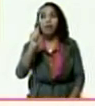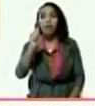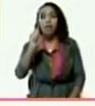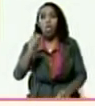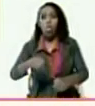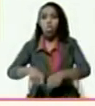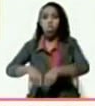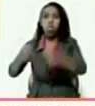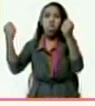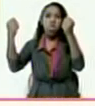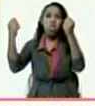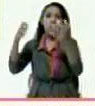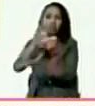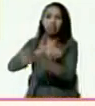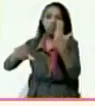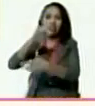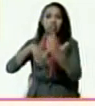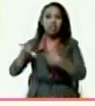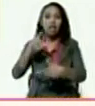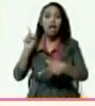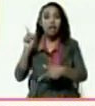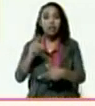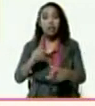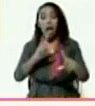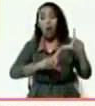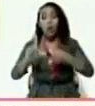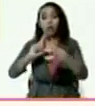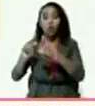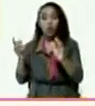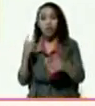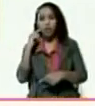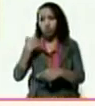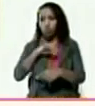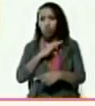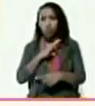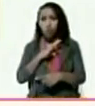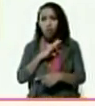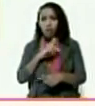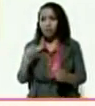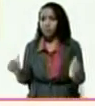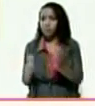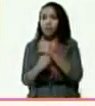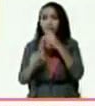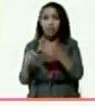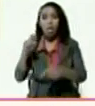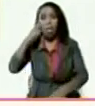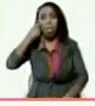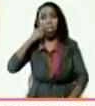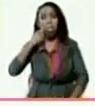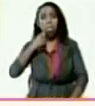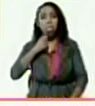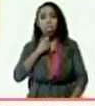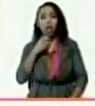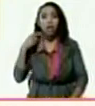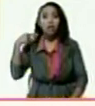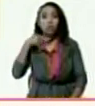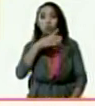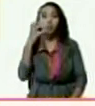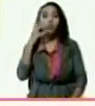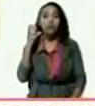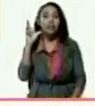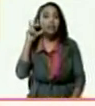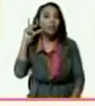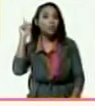Destruidos laboratorios. Cada vez que nosotros hacemos eso, el llanto de Duque se escucha en la Casa Blanca.